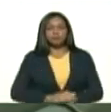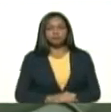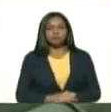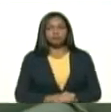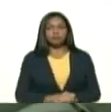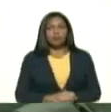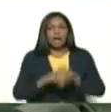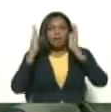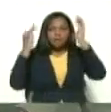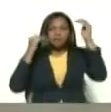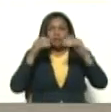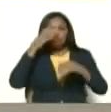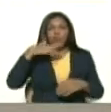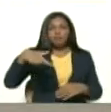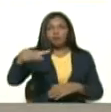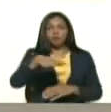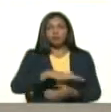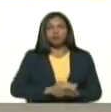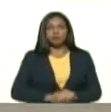atendiendo a un pueblo.